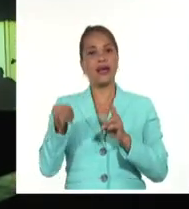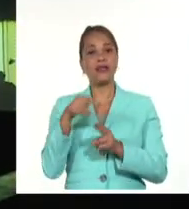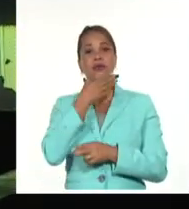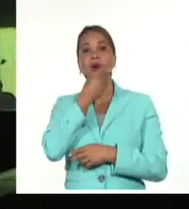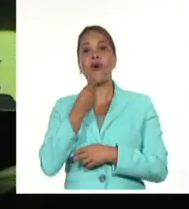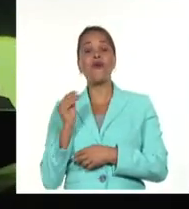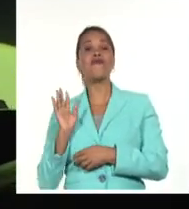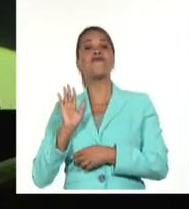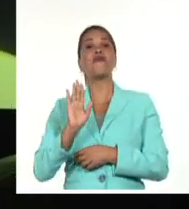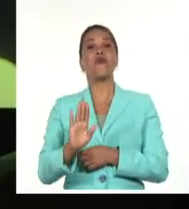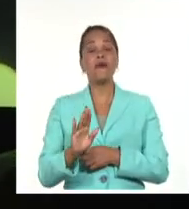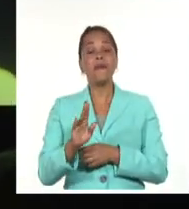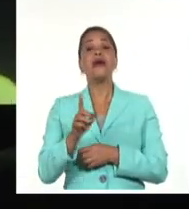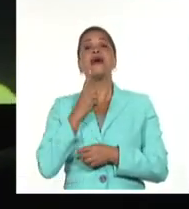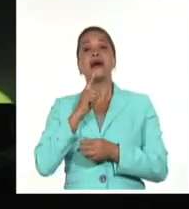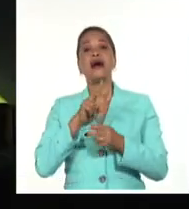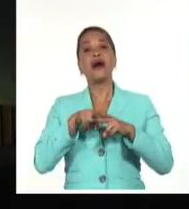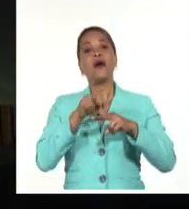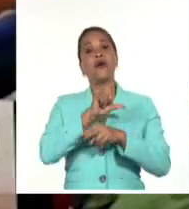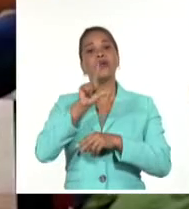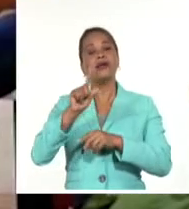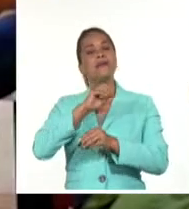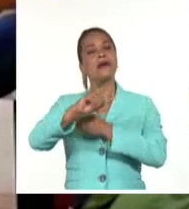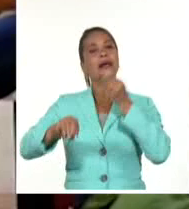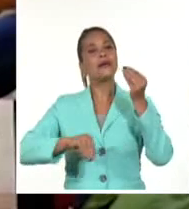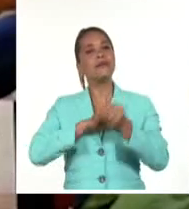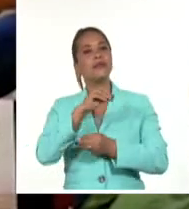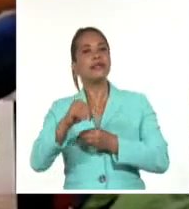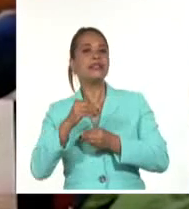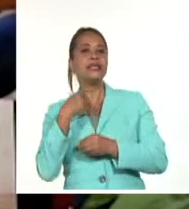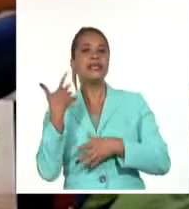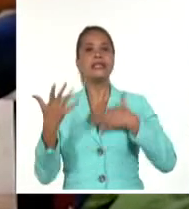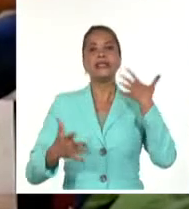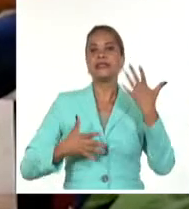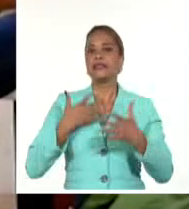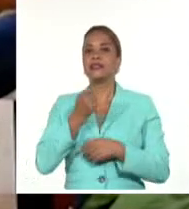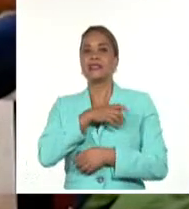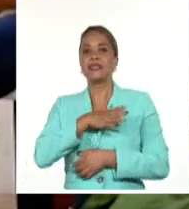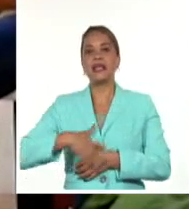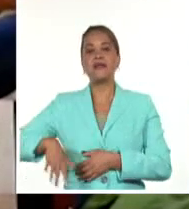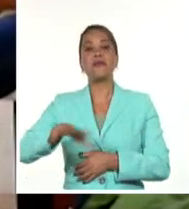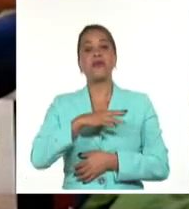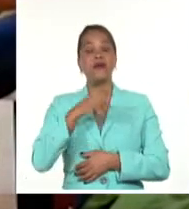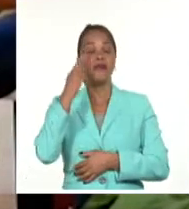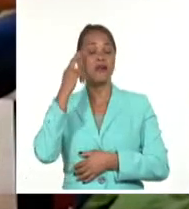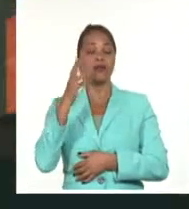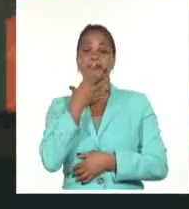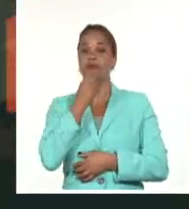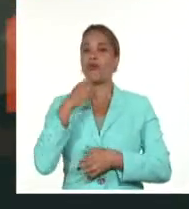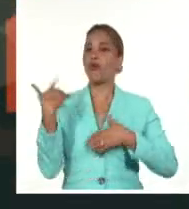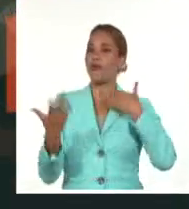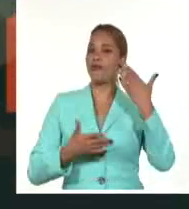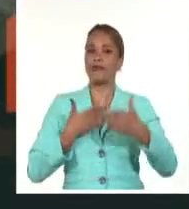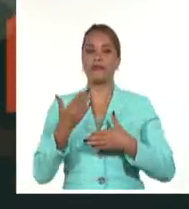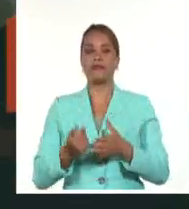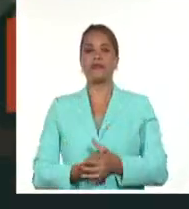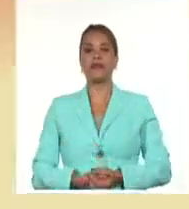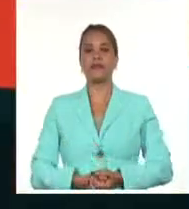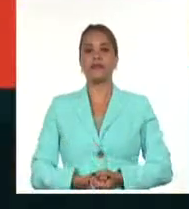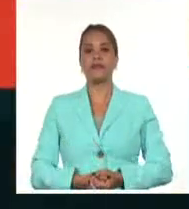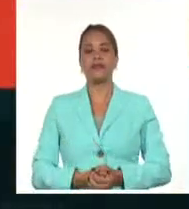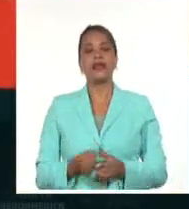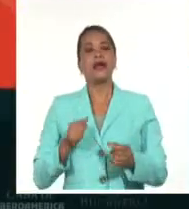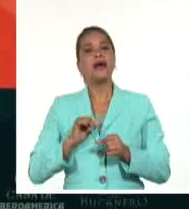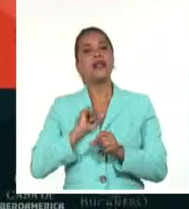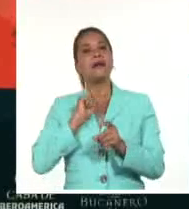dinero para convertirse en un termómetro del quehacer actual de los lugares dramaturgos y actores humanos desde